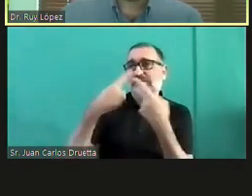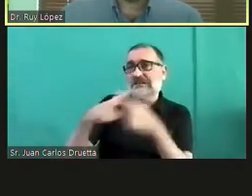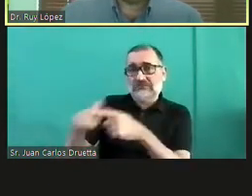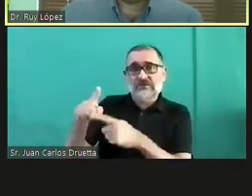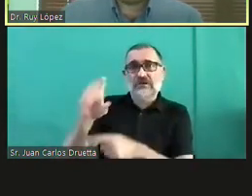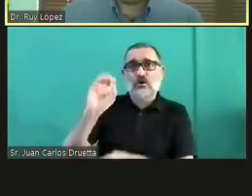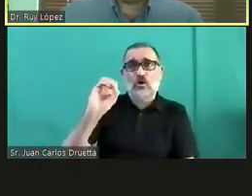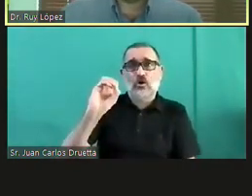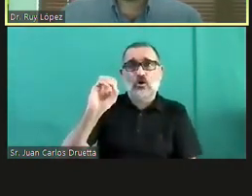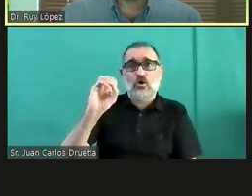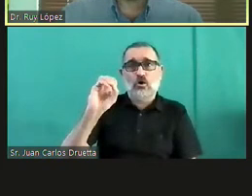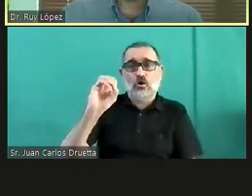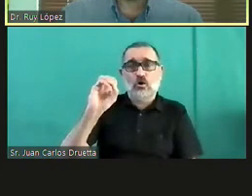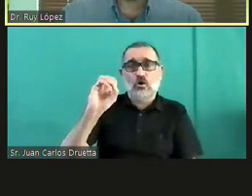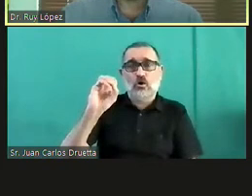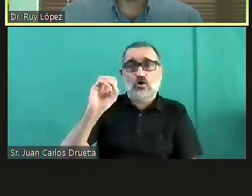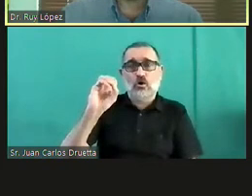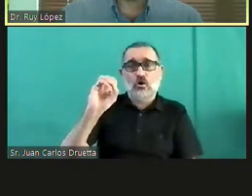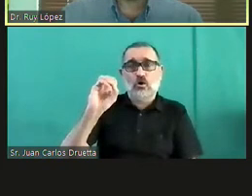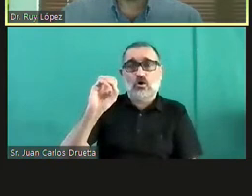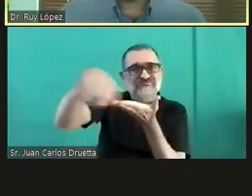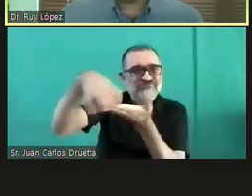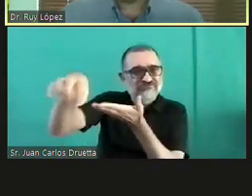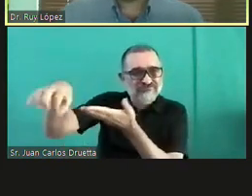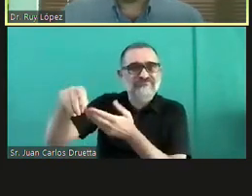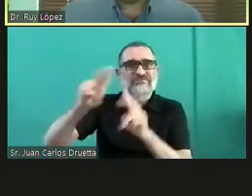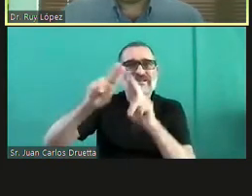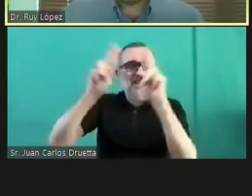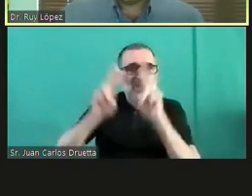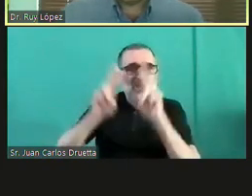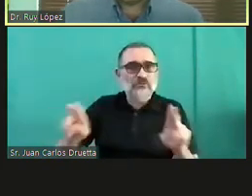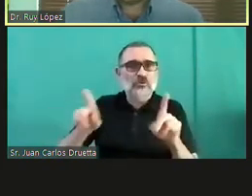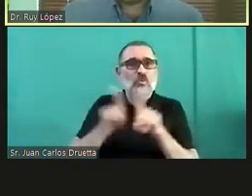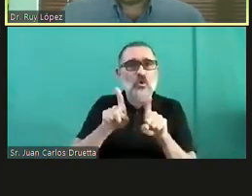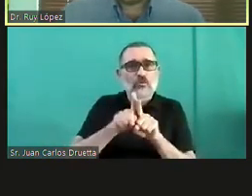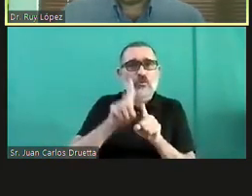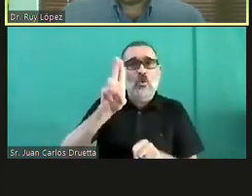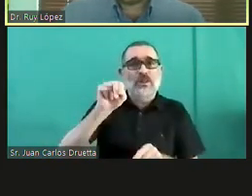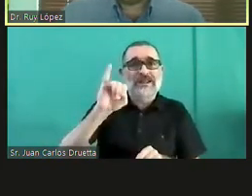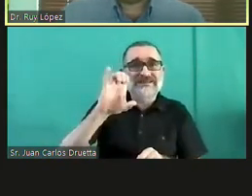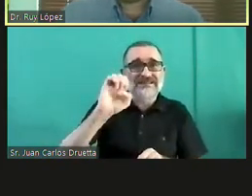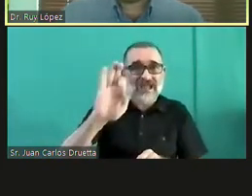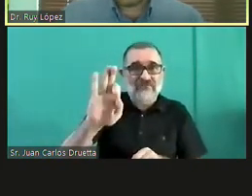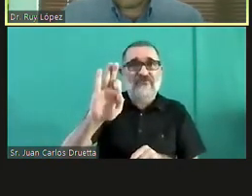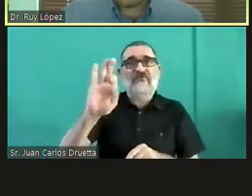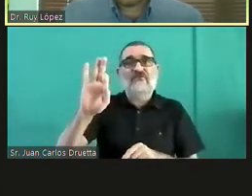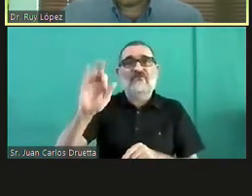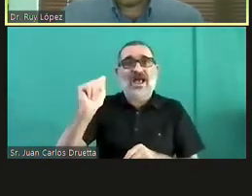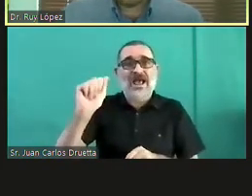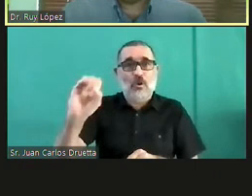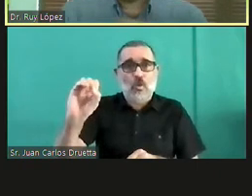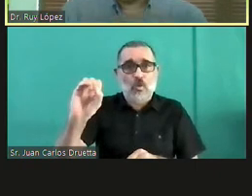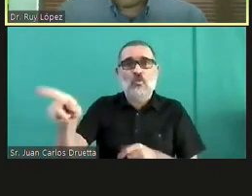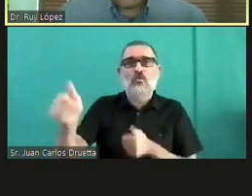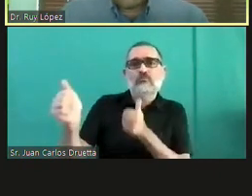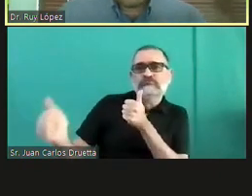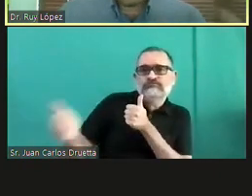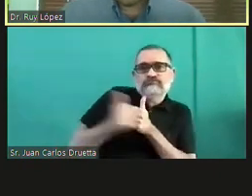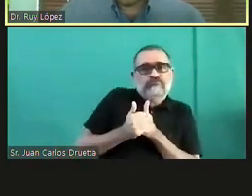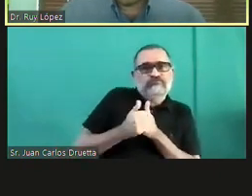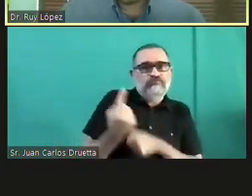desde en estos foros en donde hemos tenido también la forma de impulsar